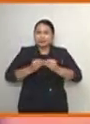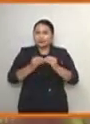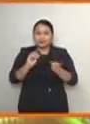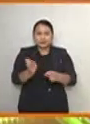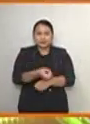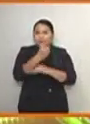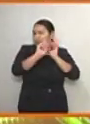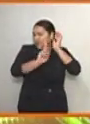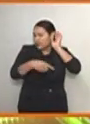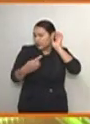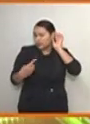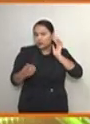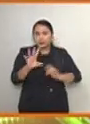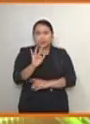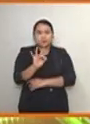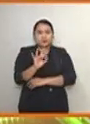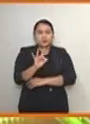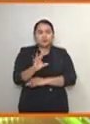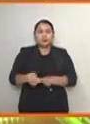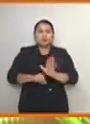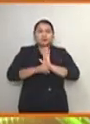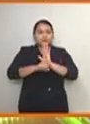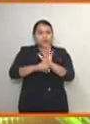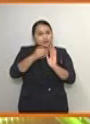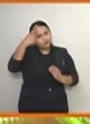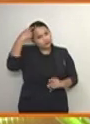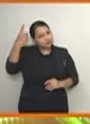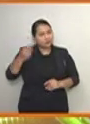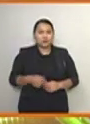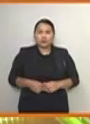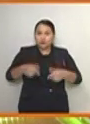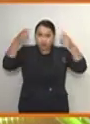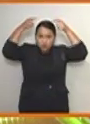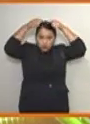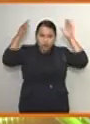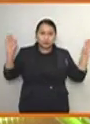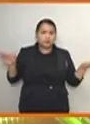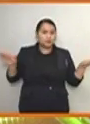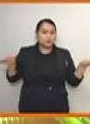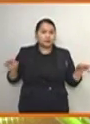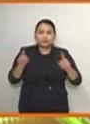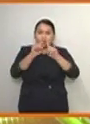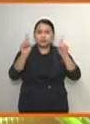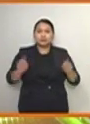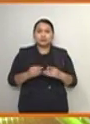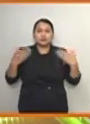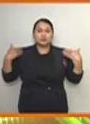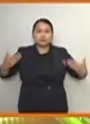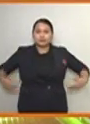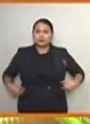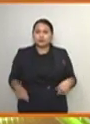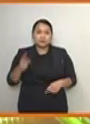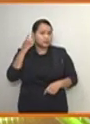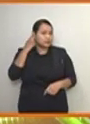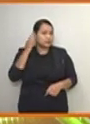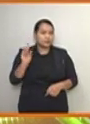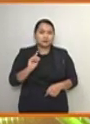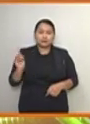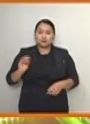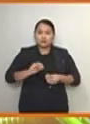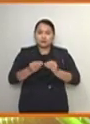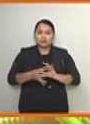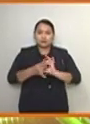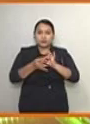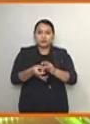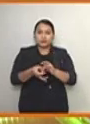para la diaria 18 con su símbolo de sueños ángel en el cuadro del cuerpo representado en la oreja derecha números que lo relacionan